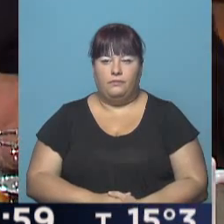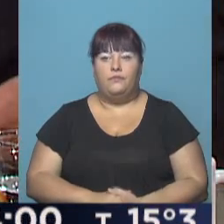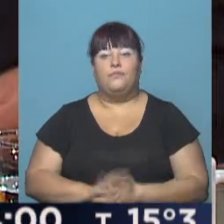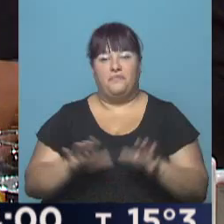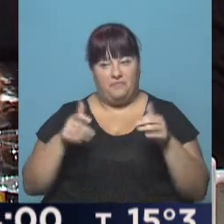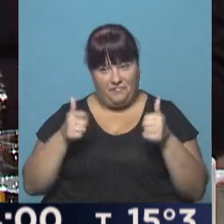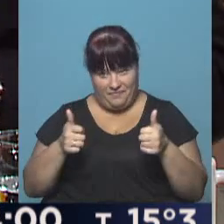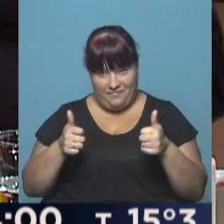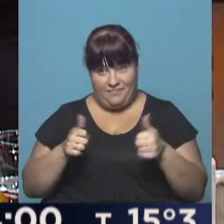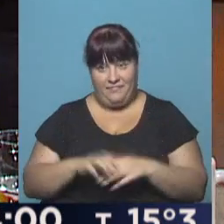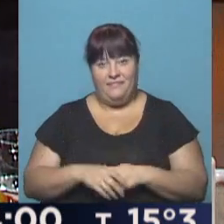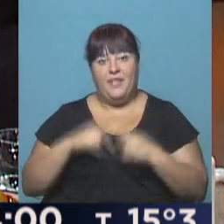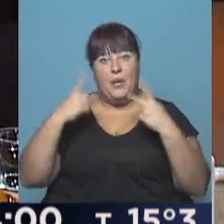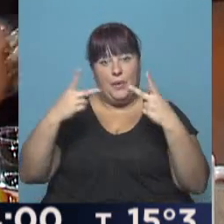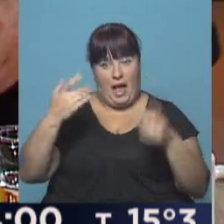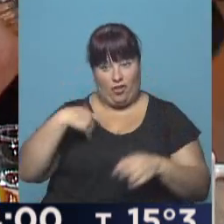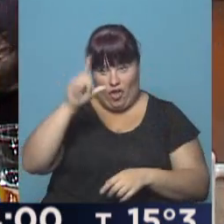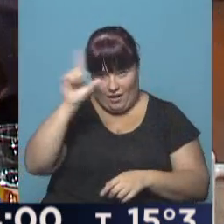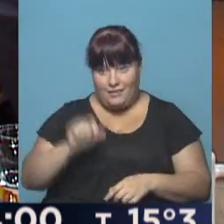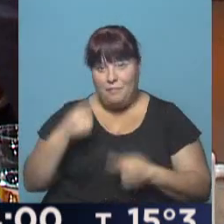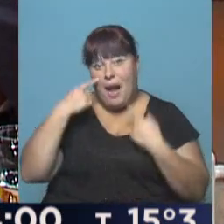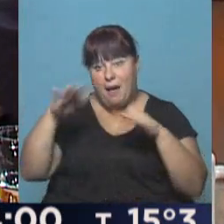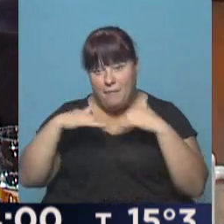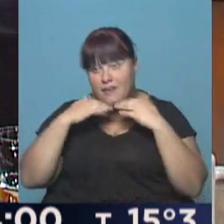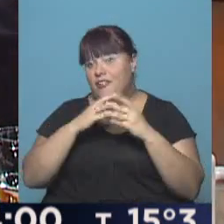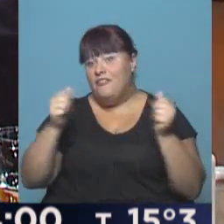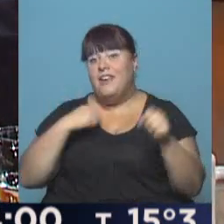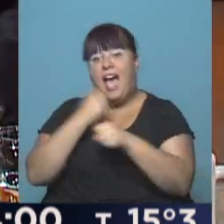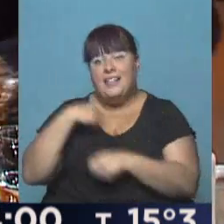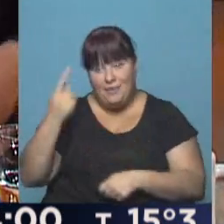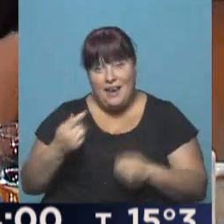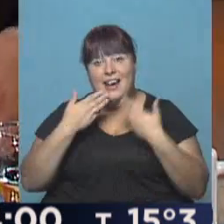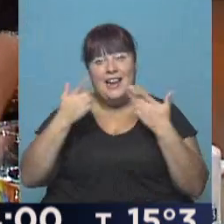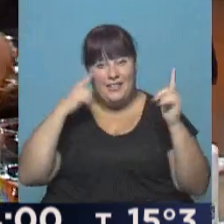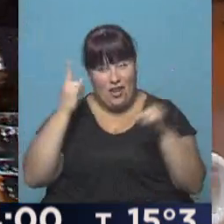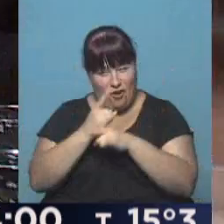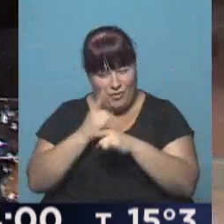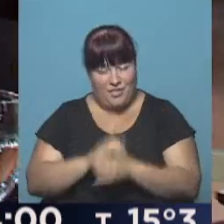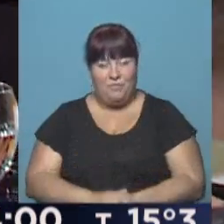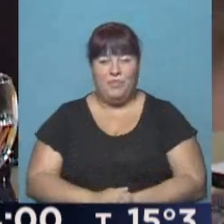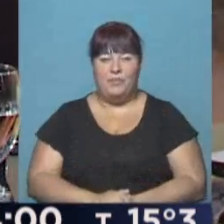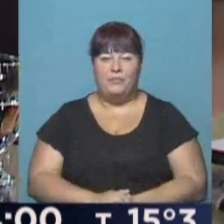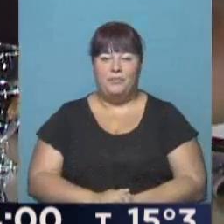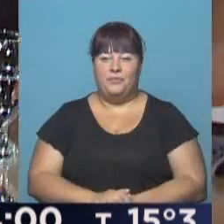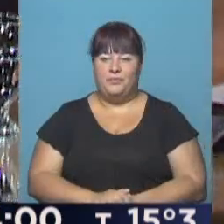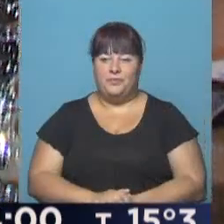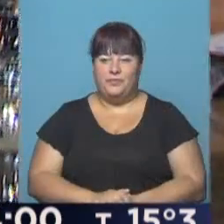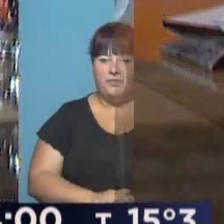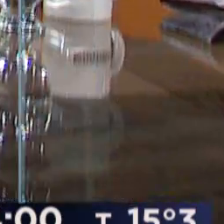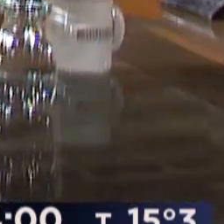Bueno, muy bien. Lo estás girando por el país, ¿eh? Sí, señor, para verlo entonces. Nos vamos, hasta mañana. Gracias por acompañarnos, como siempre.